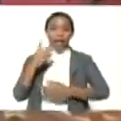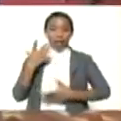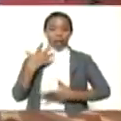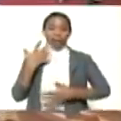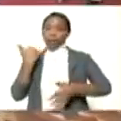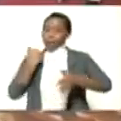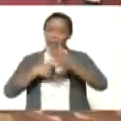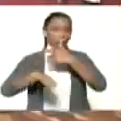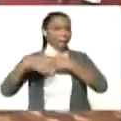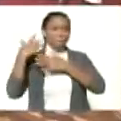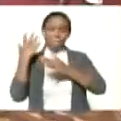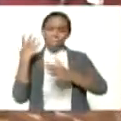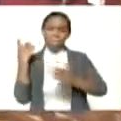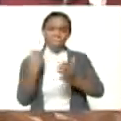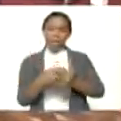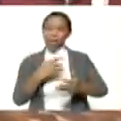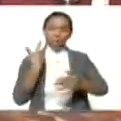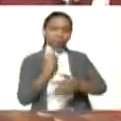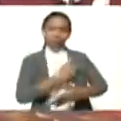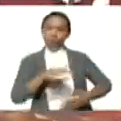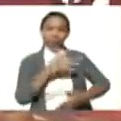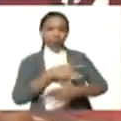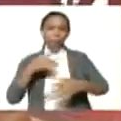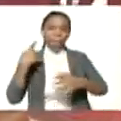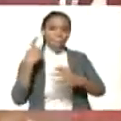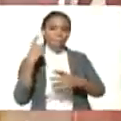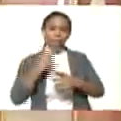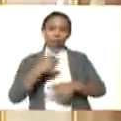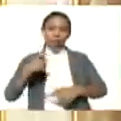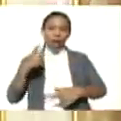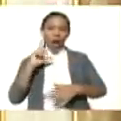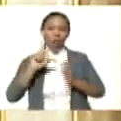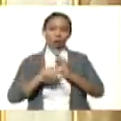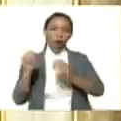miles a las calles y el dolor luego de la derrota